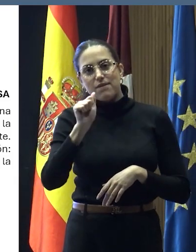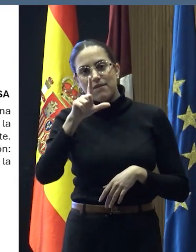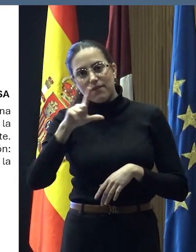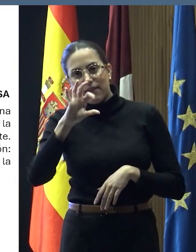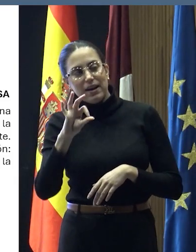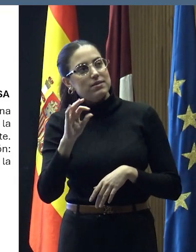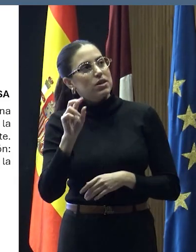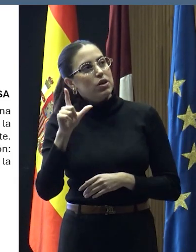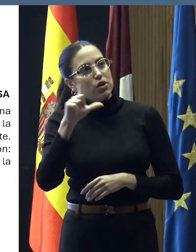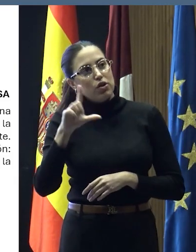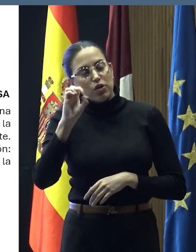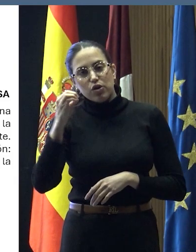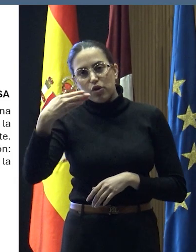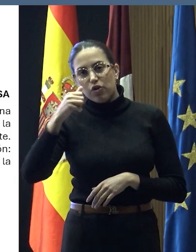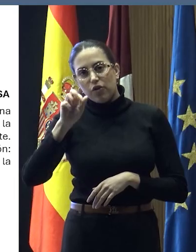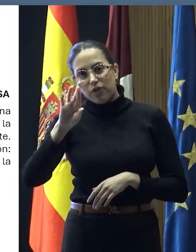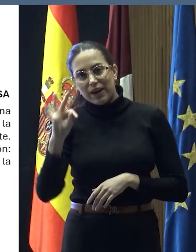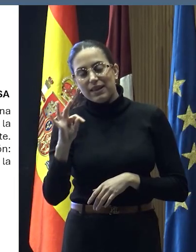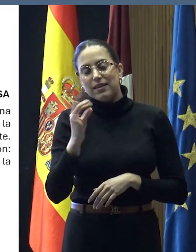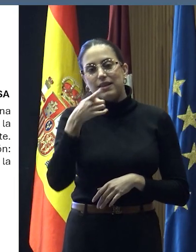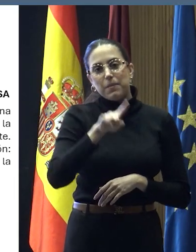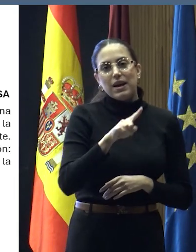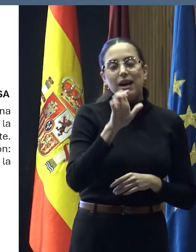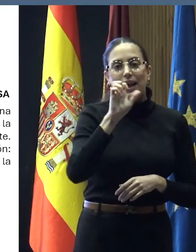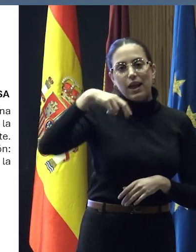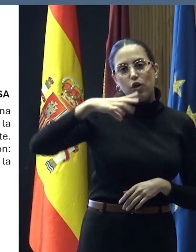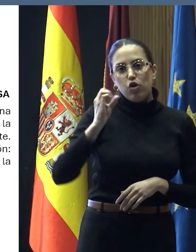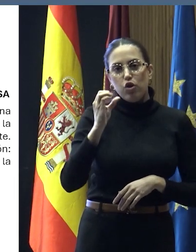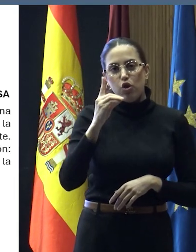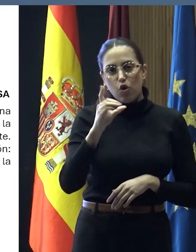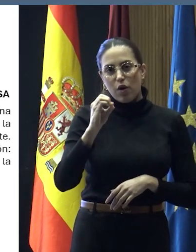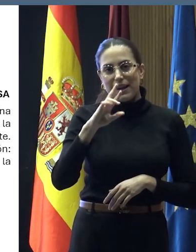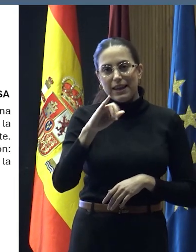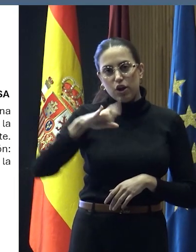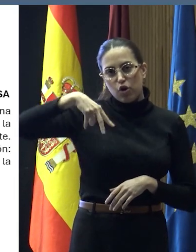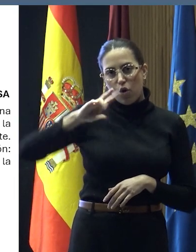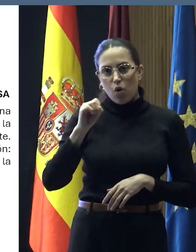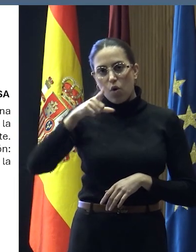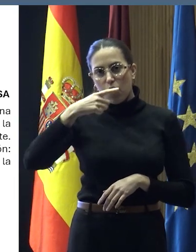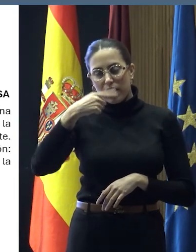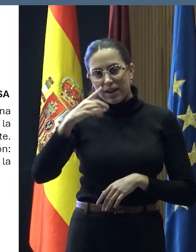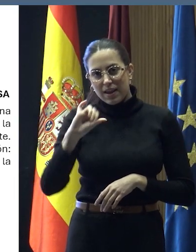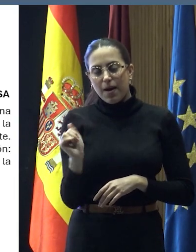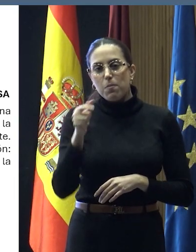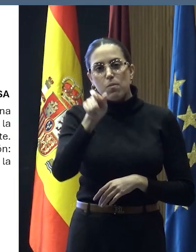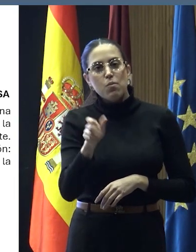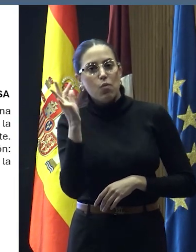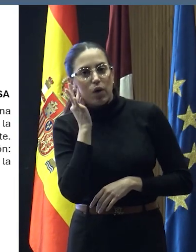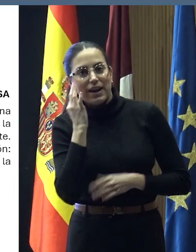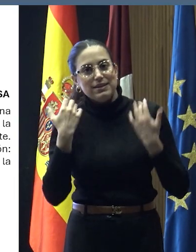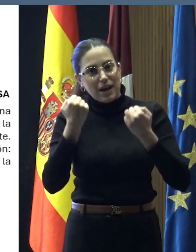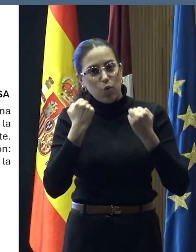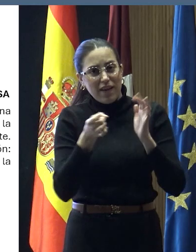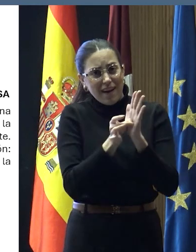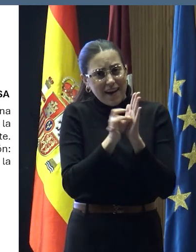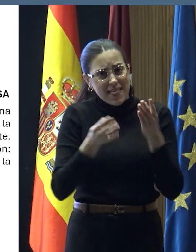en endocrinología y medicina con perspectiva de género. Dirige el programa Mujer, Salud y Calidad de Vida en